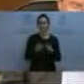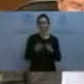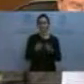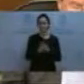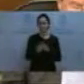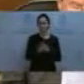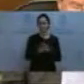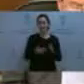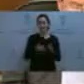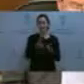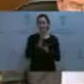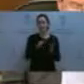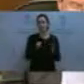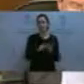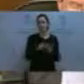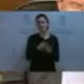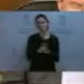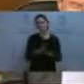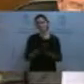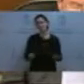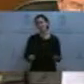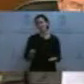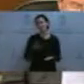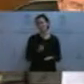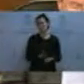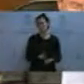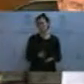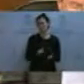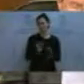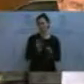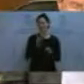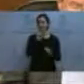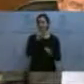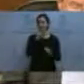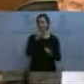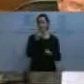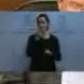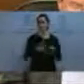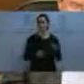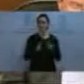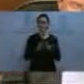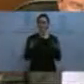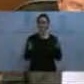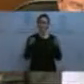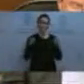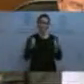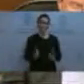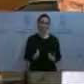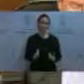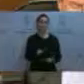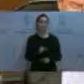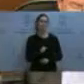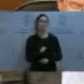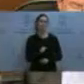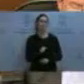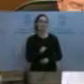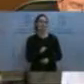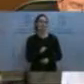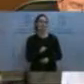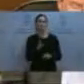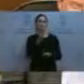de abril del 2016. Llevamos año y medio con este tema, con el tema de la